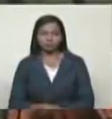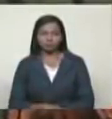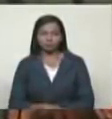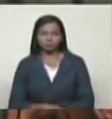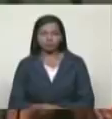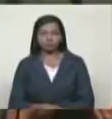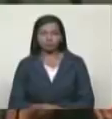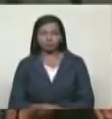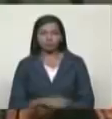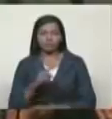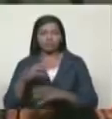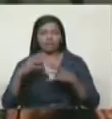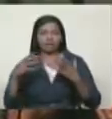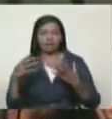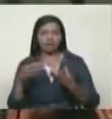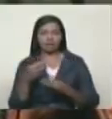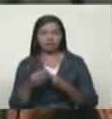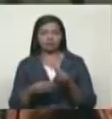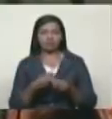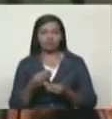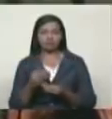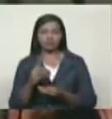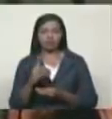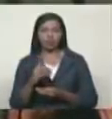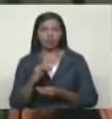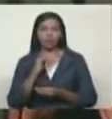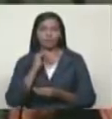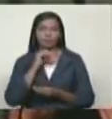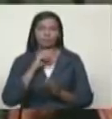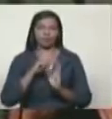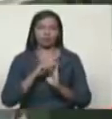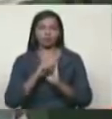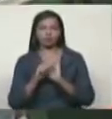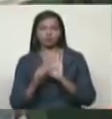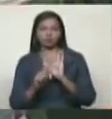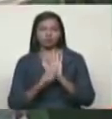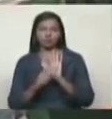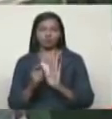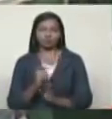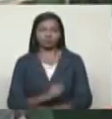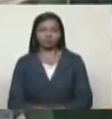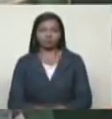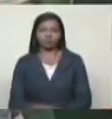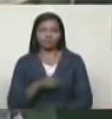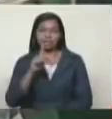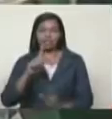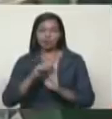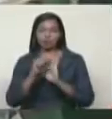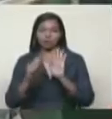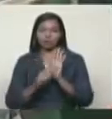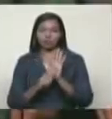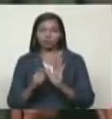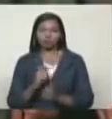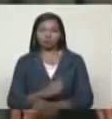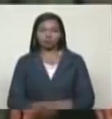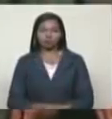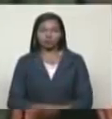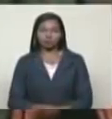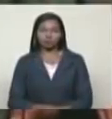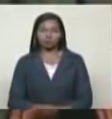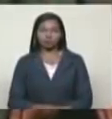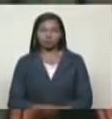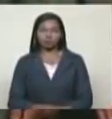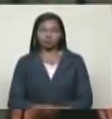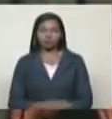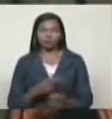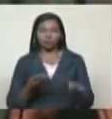a esta gran nación con una constitución. Esa constitución que nos